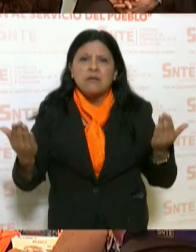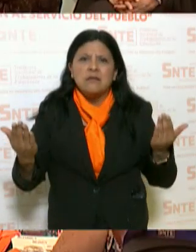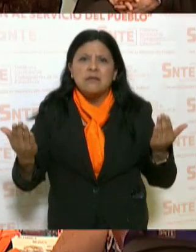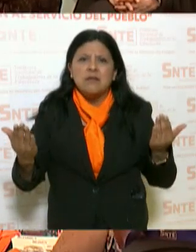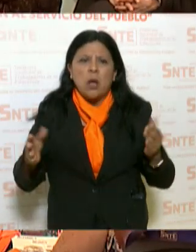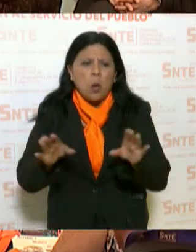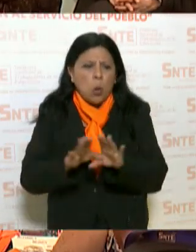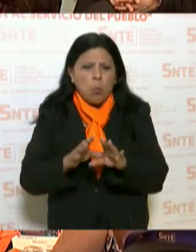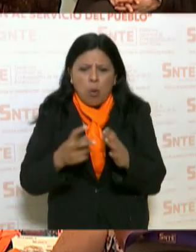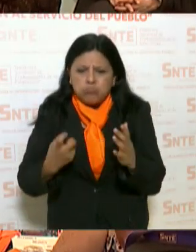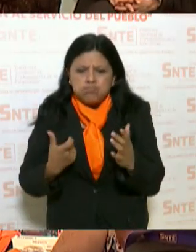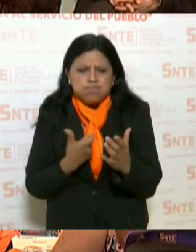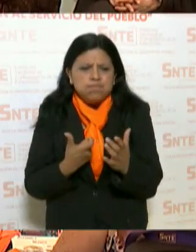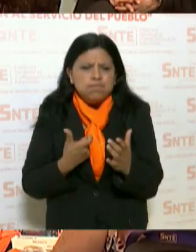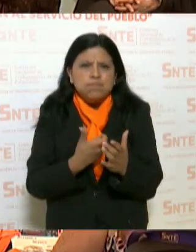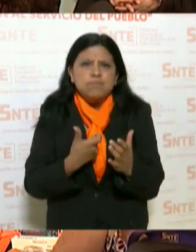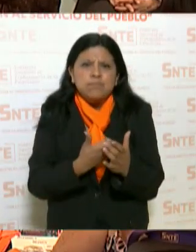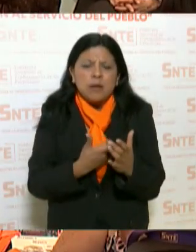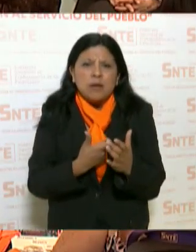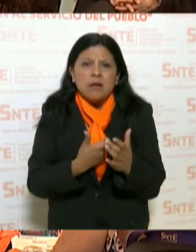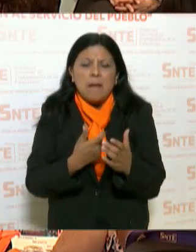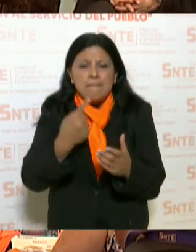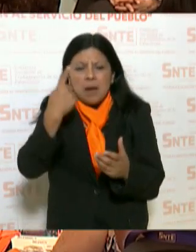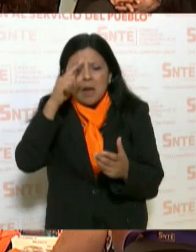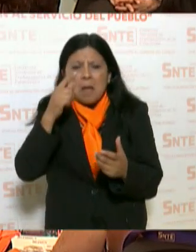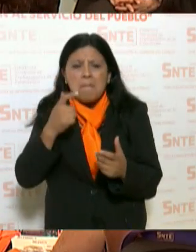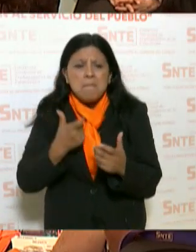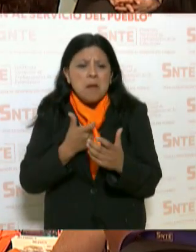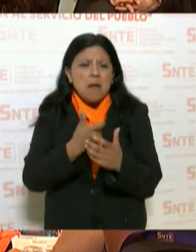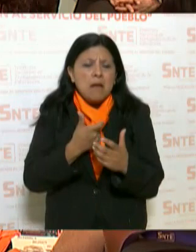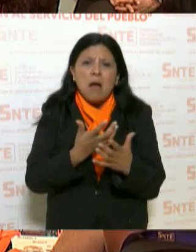obtiene ingresos un obrero,